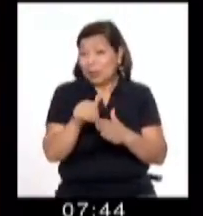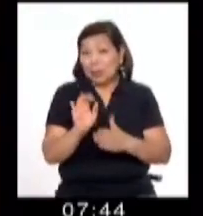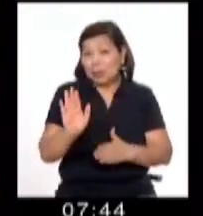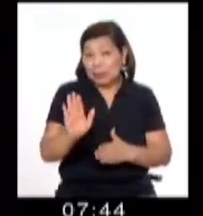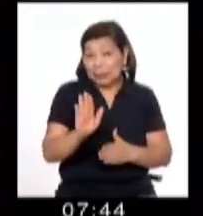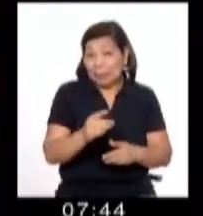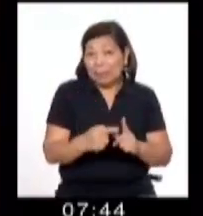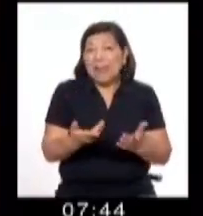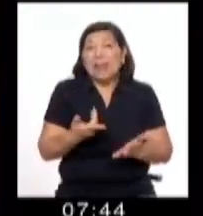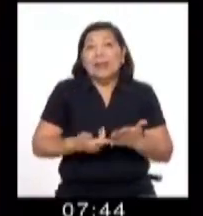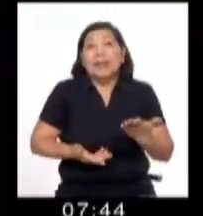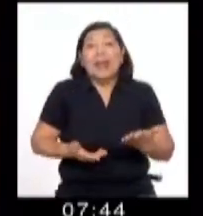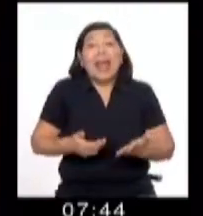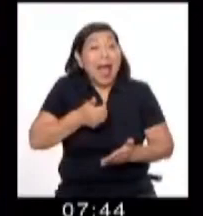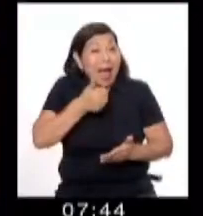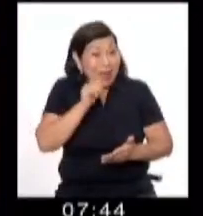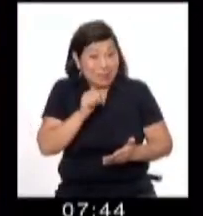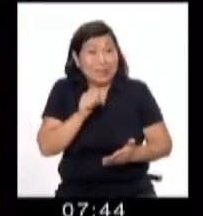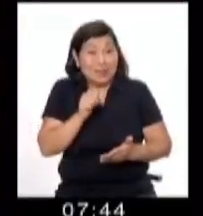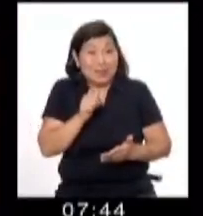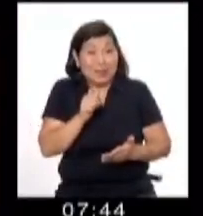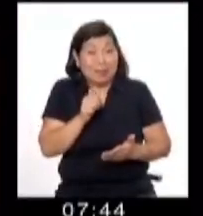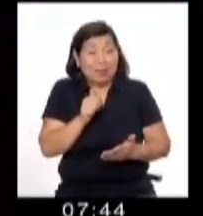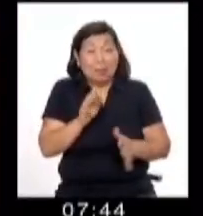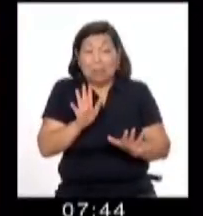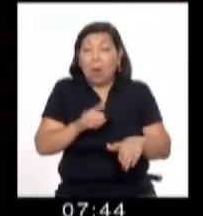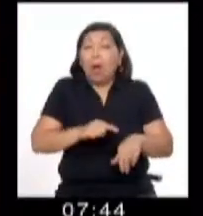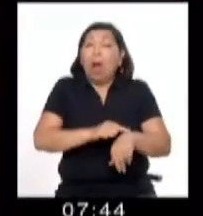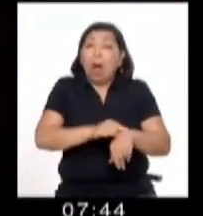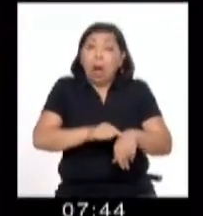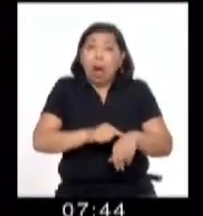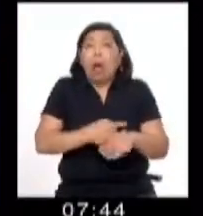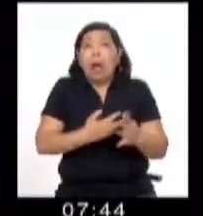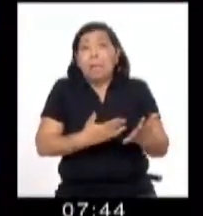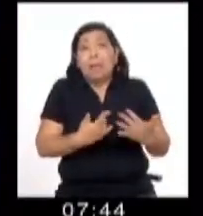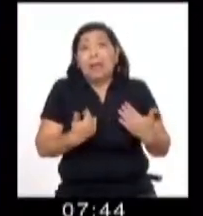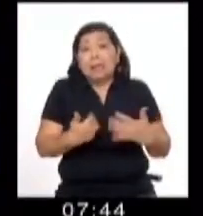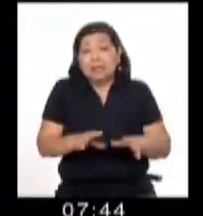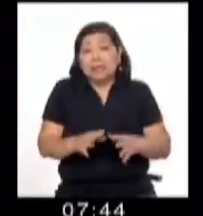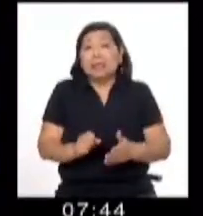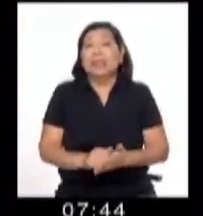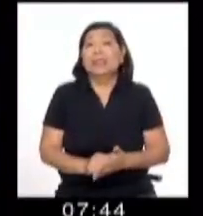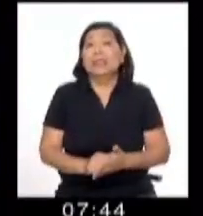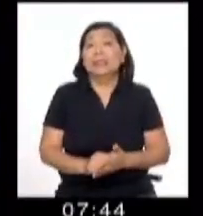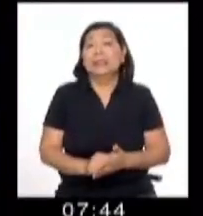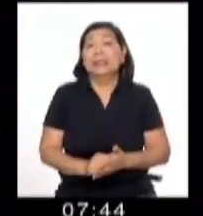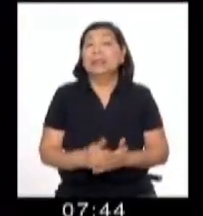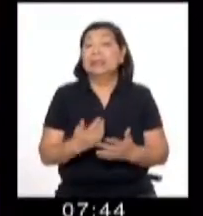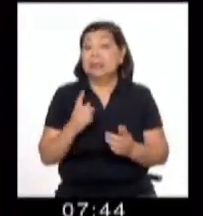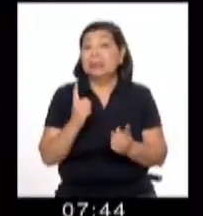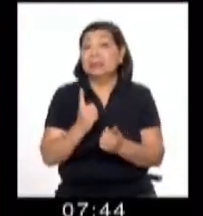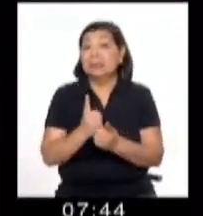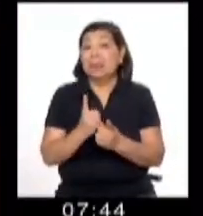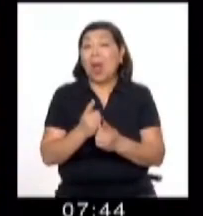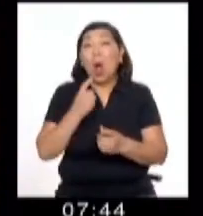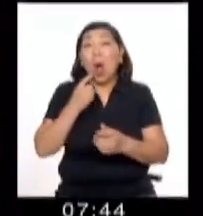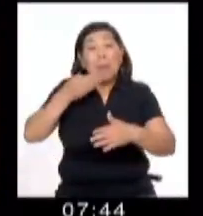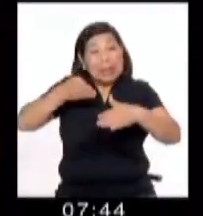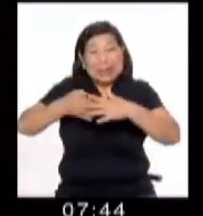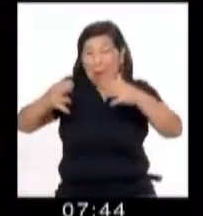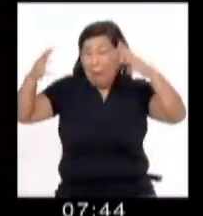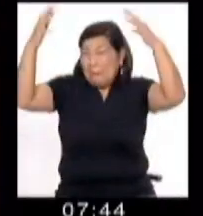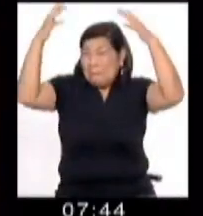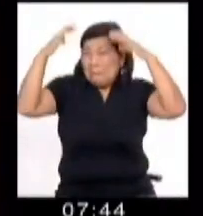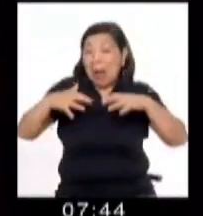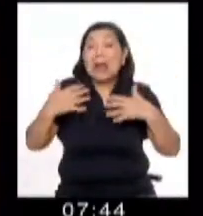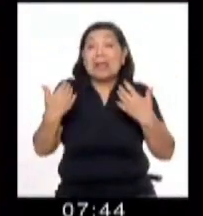ustedes de lo que ocurrió ayer. Precisamente las labores han durado varias horas. Había información respecto a que se encontraba atrapada esta persona,